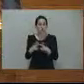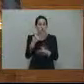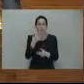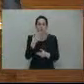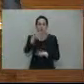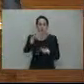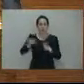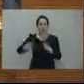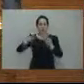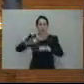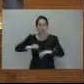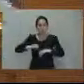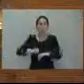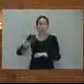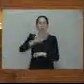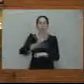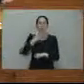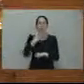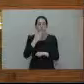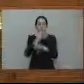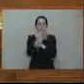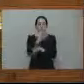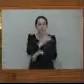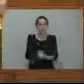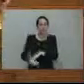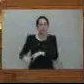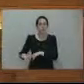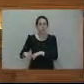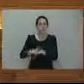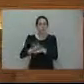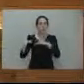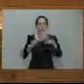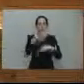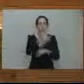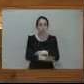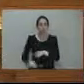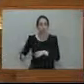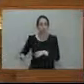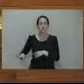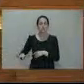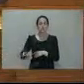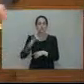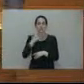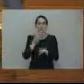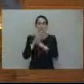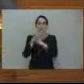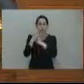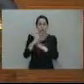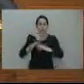las personas mayores o en el caso del fútbol base para, obtener unos ingresos que en una situación de